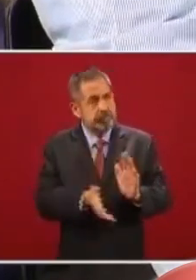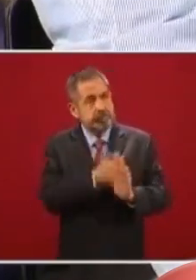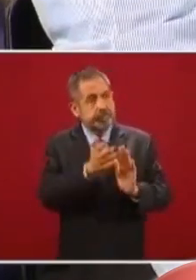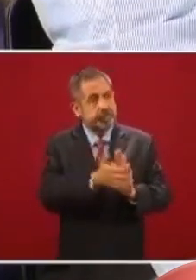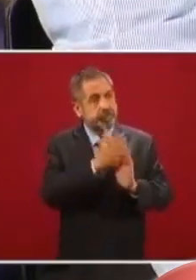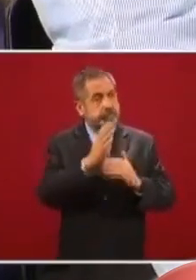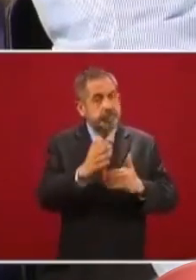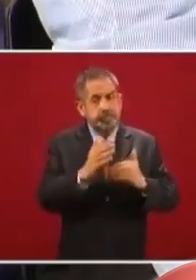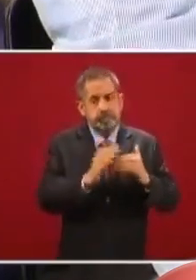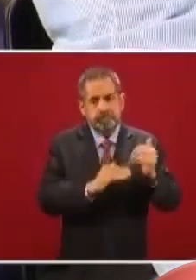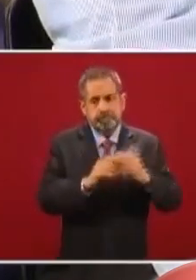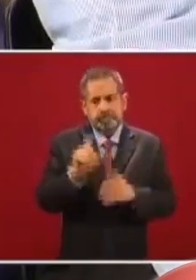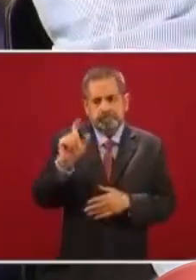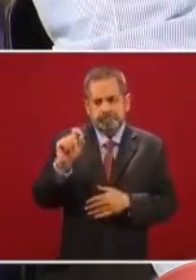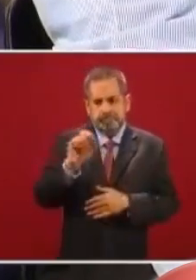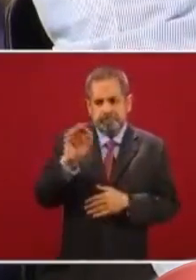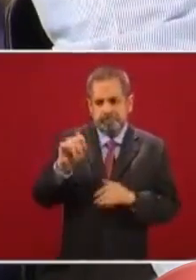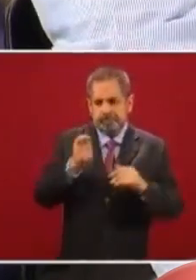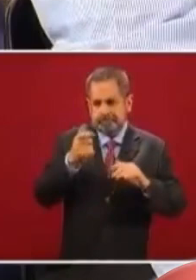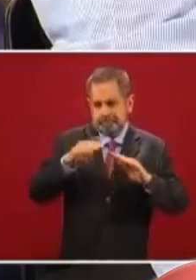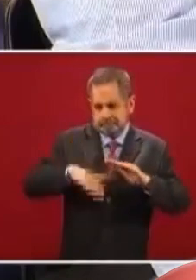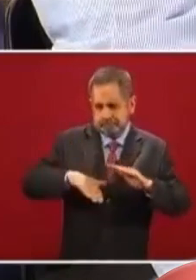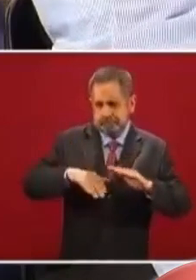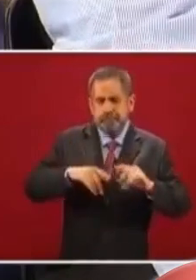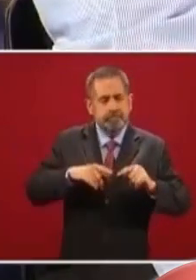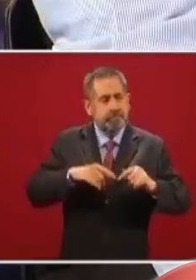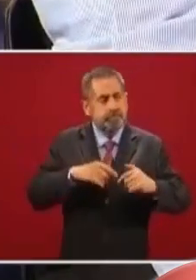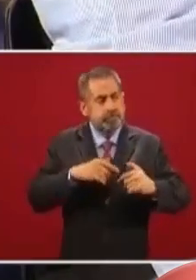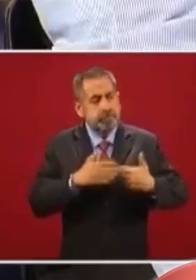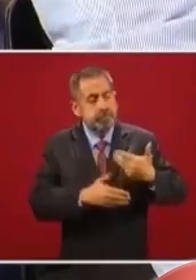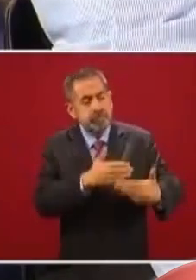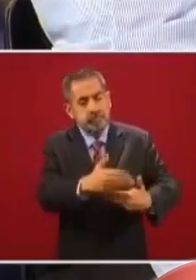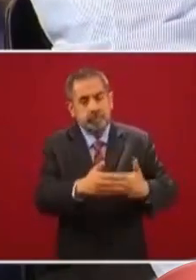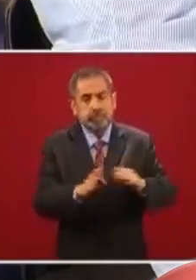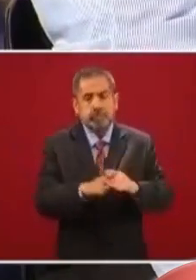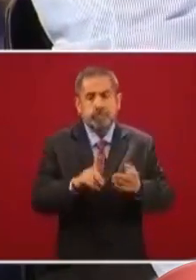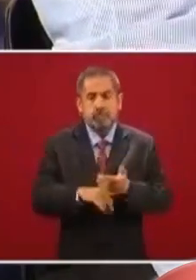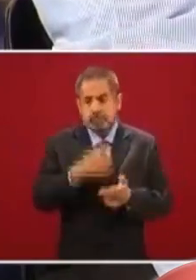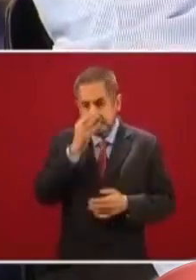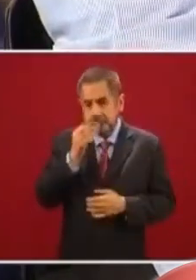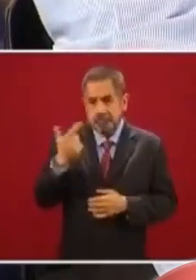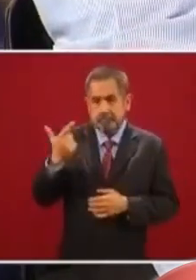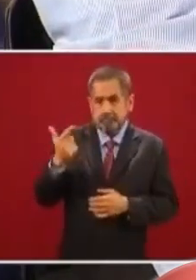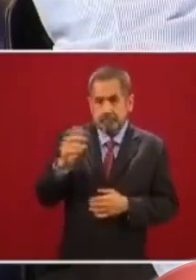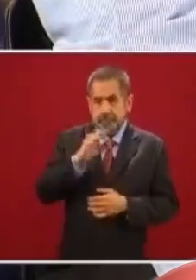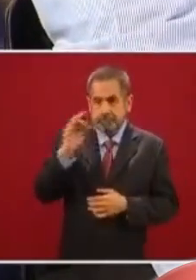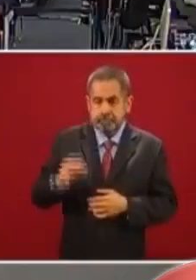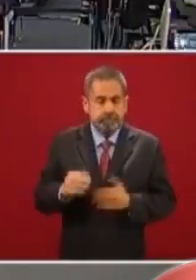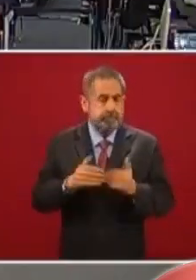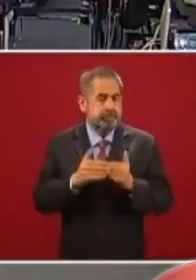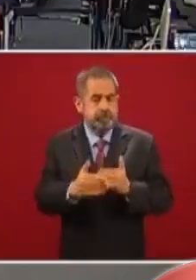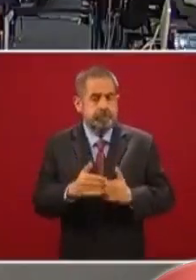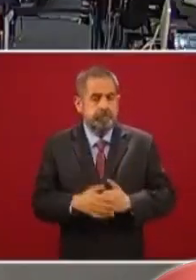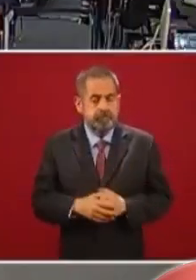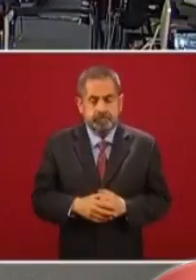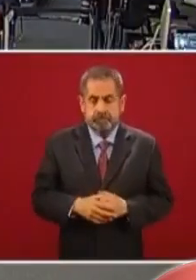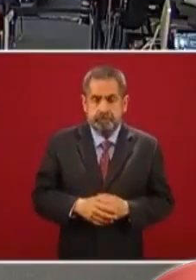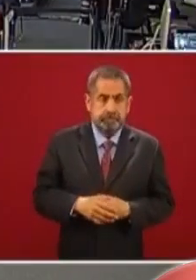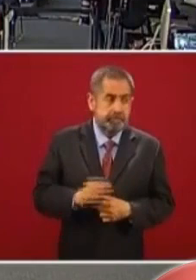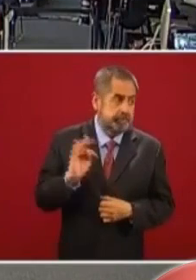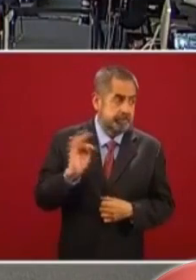aeropuerto, un poquito menos del 20%, y se ha avanzado el 7% de la obra. Si